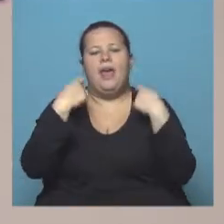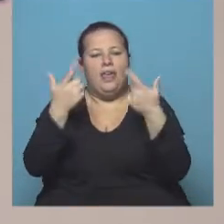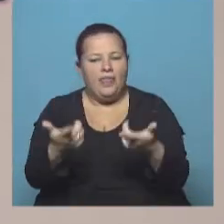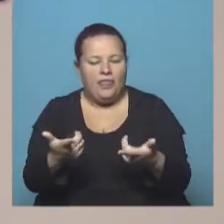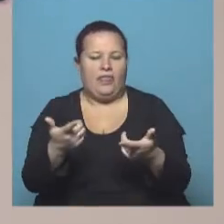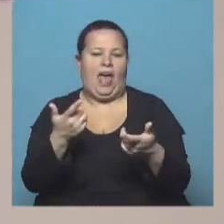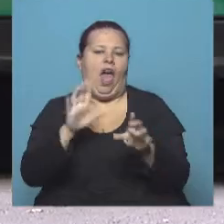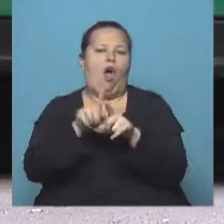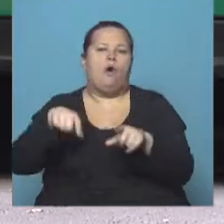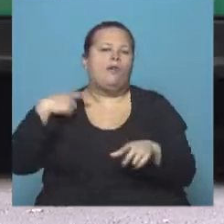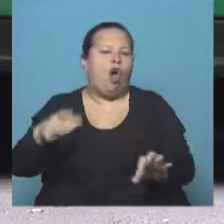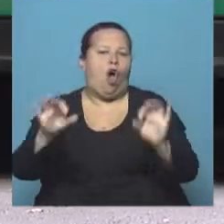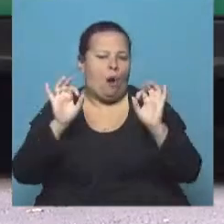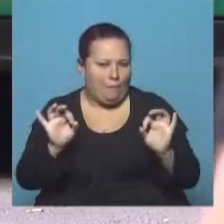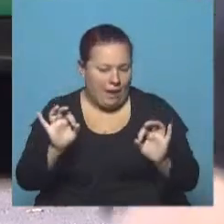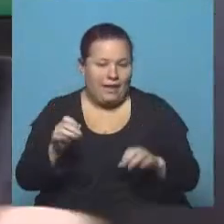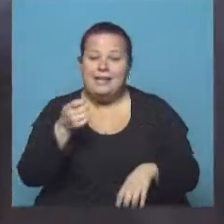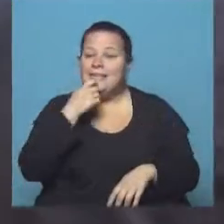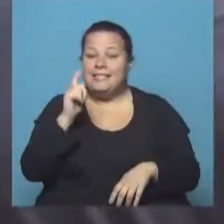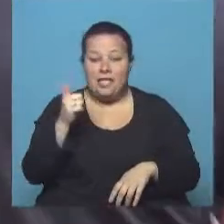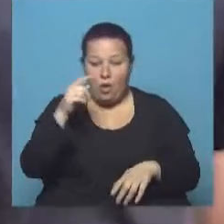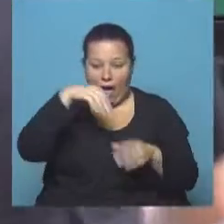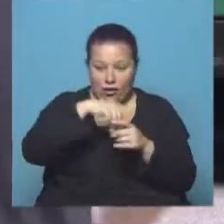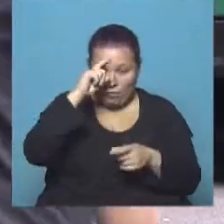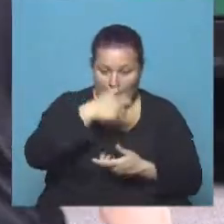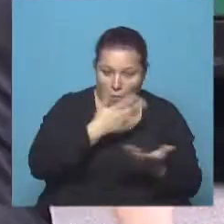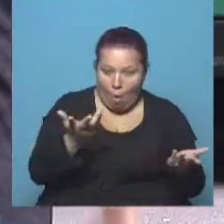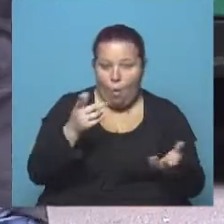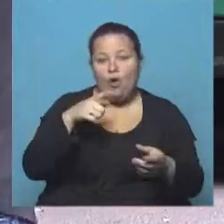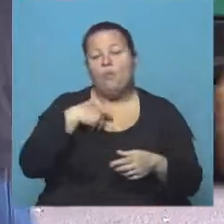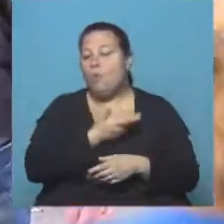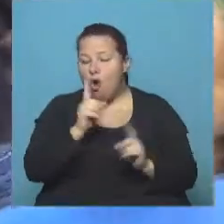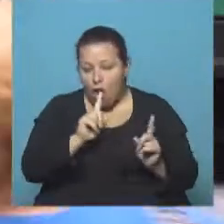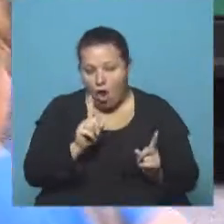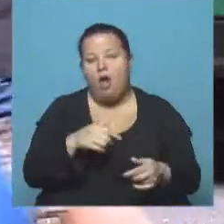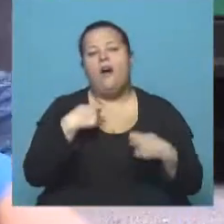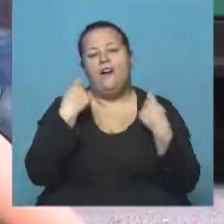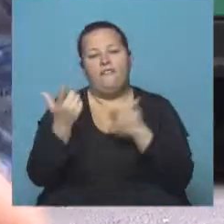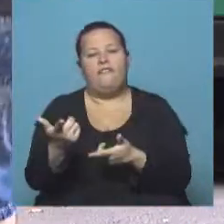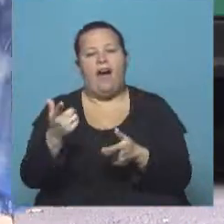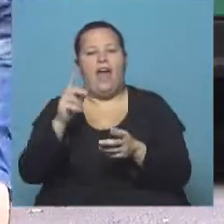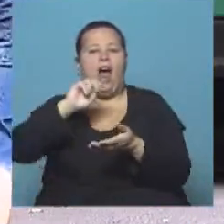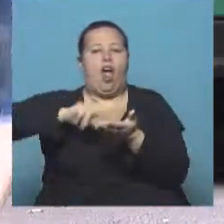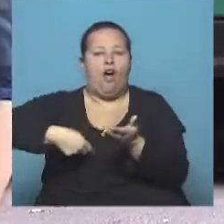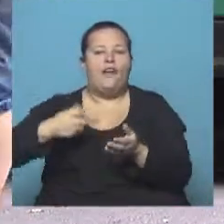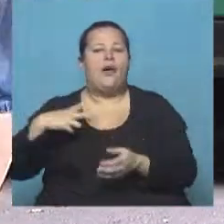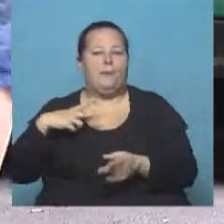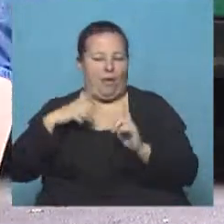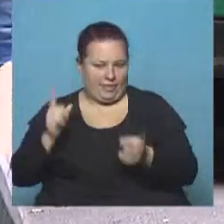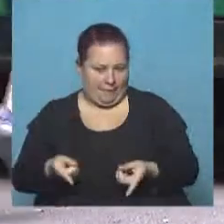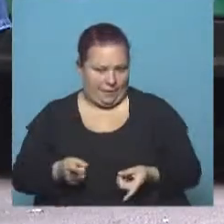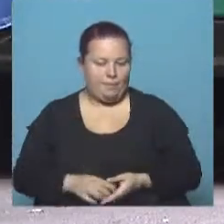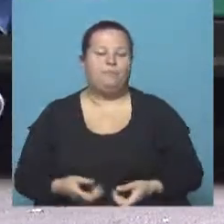una cobertura integral que si no la tienen en el hospital público en el sector público la va a tener por convenios en el sector privado